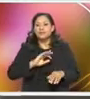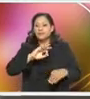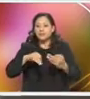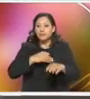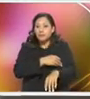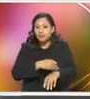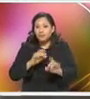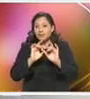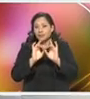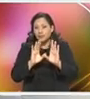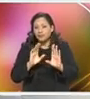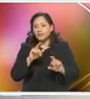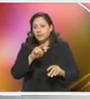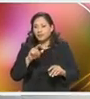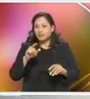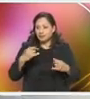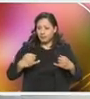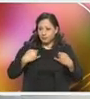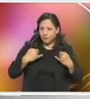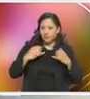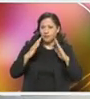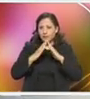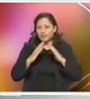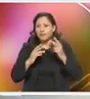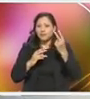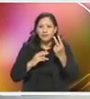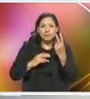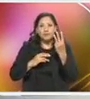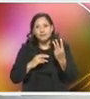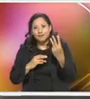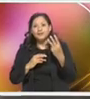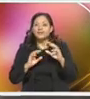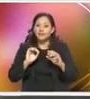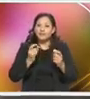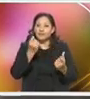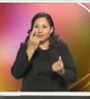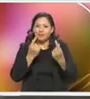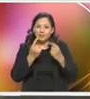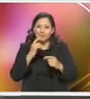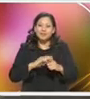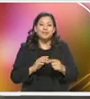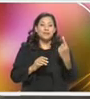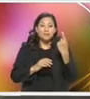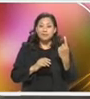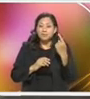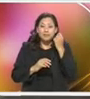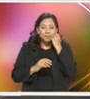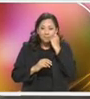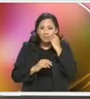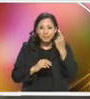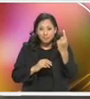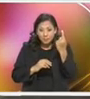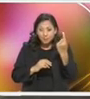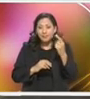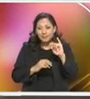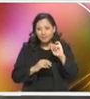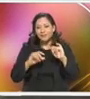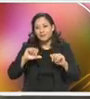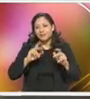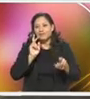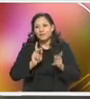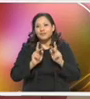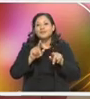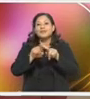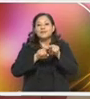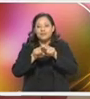de pronto afecta tener un adolescente en casa, o dos, sí, o tres, o sí. todos los que le toquen, ¿verdad? Con uno que Con tengas. uno tienes. Con uno que tengas. Hoy vamos a platicar de